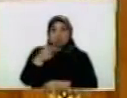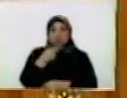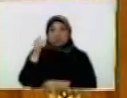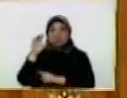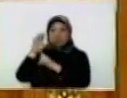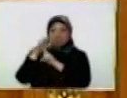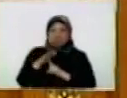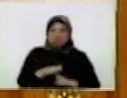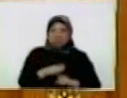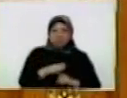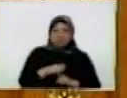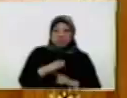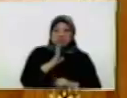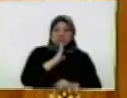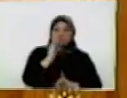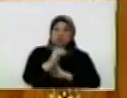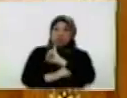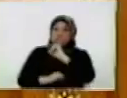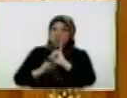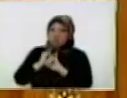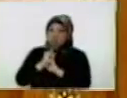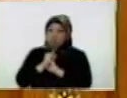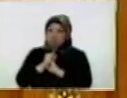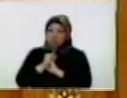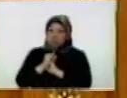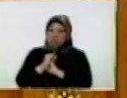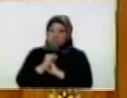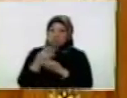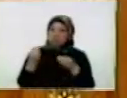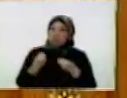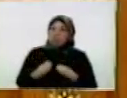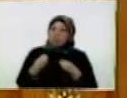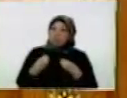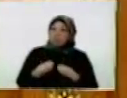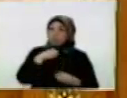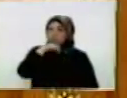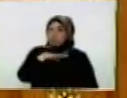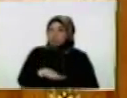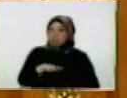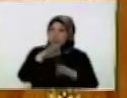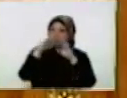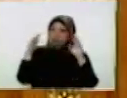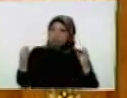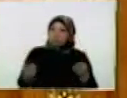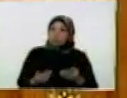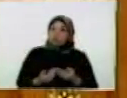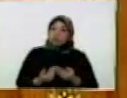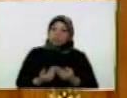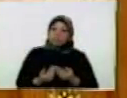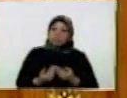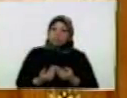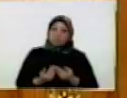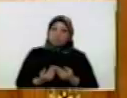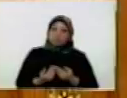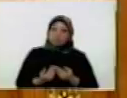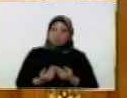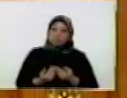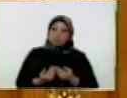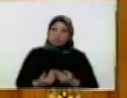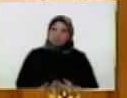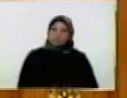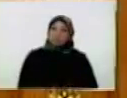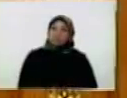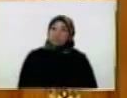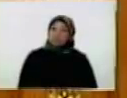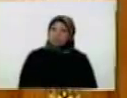Monetario Internacional, pero también vivimos un momento histórico mundial. No era menos cierto que